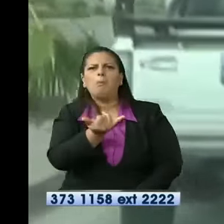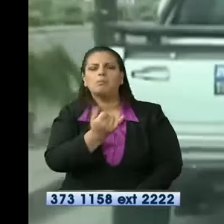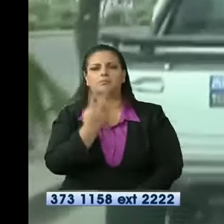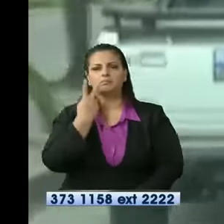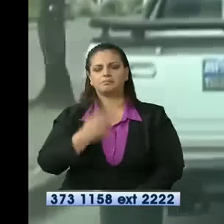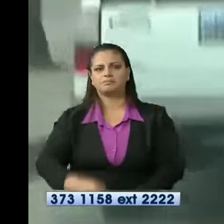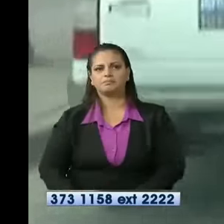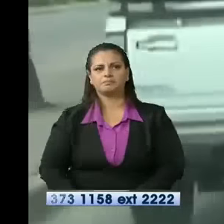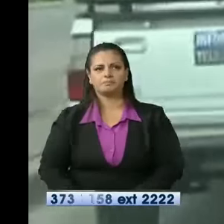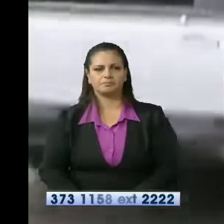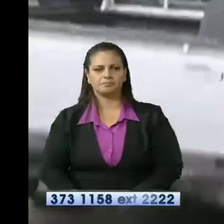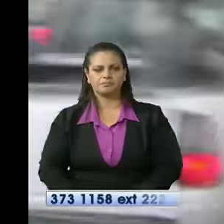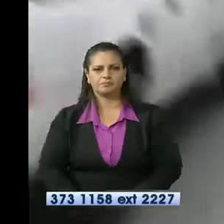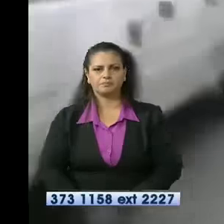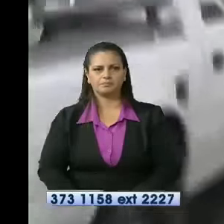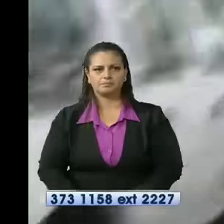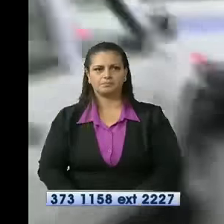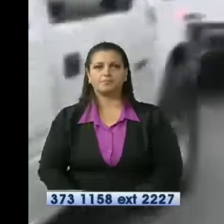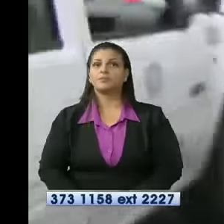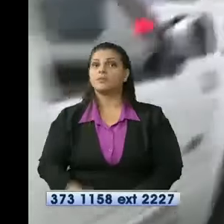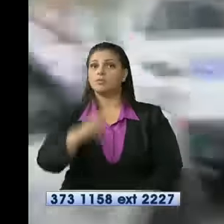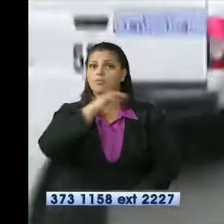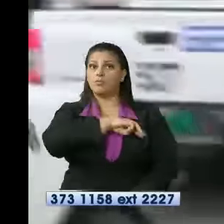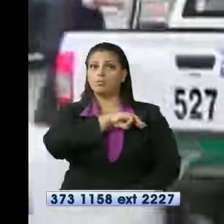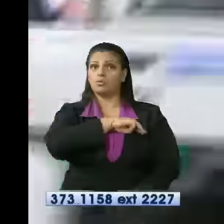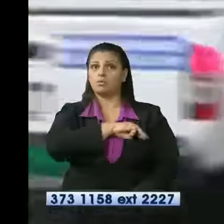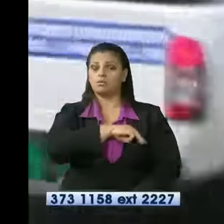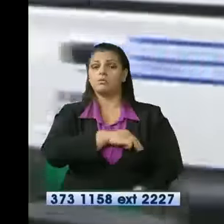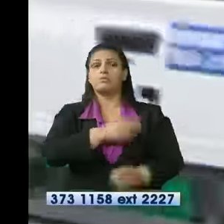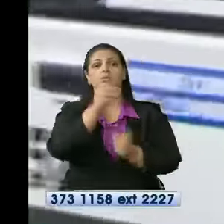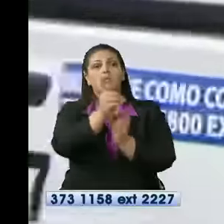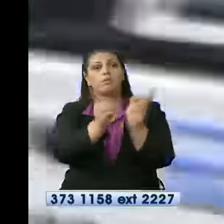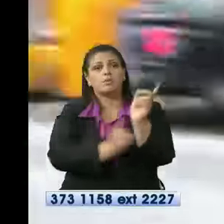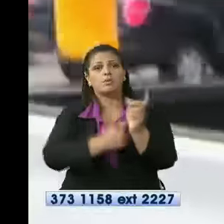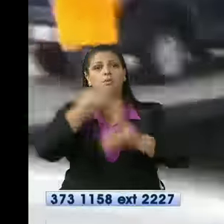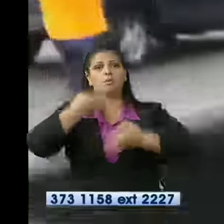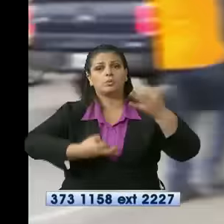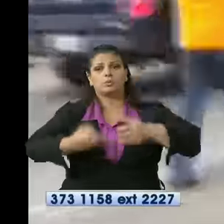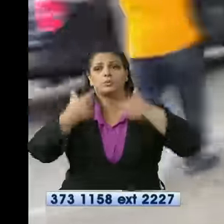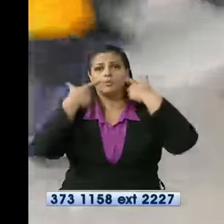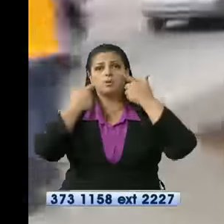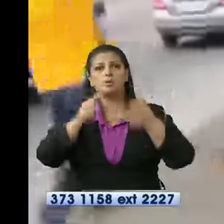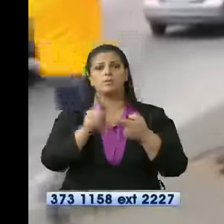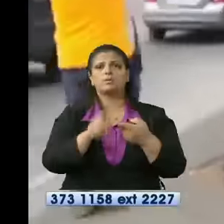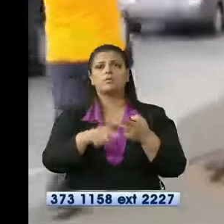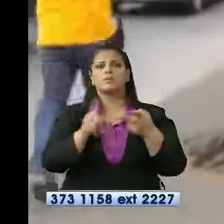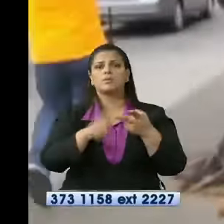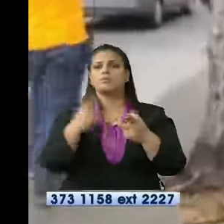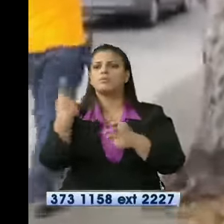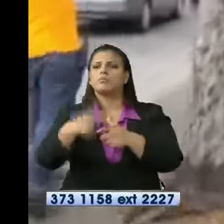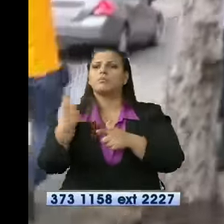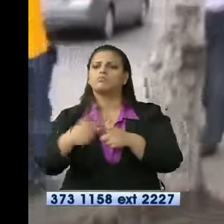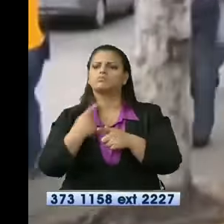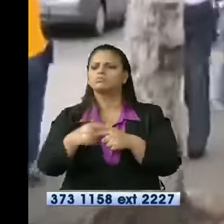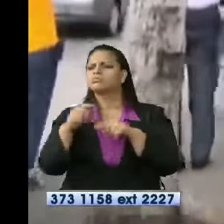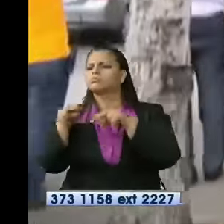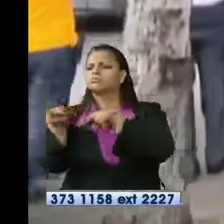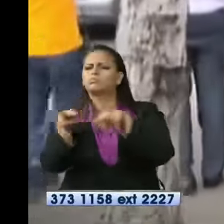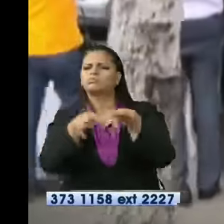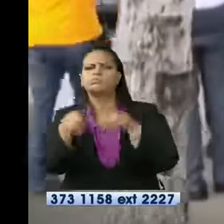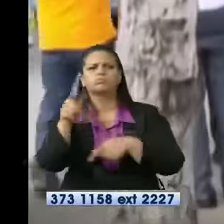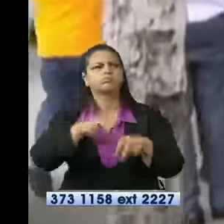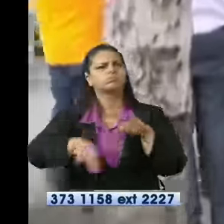Un operativo en conjunto, Justicia y Vigilancia y Dirección de Mercados estuvieron en la avenida Francisco de Orellana, el norte de Guayaquil. En el recorrido se